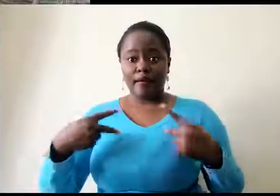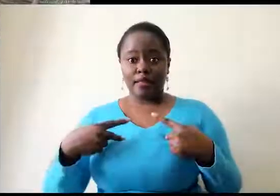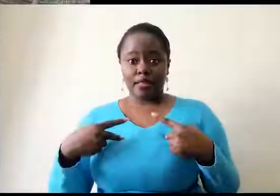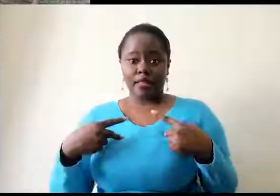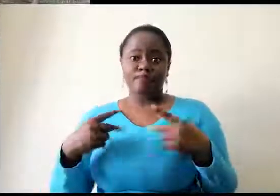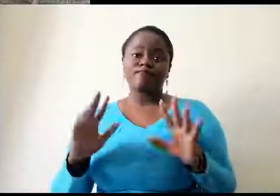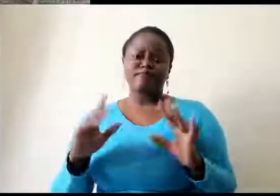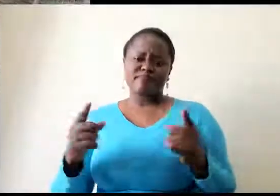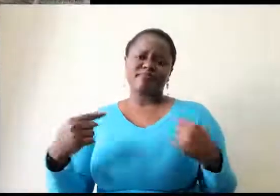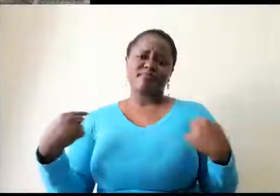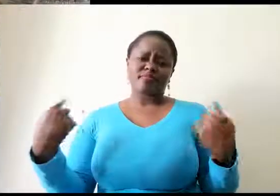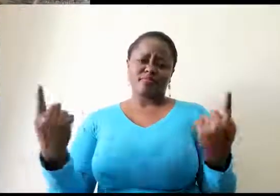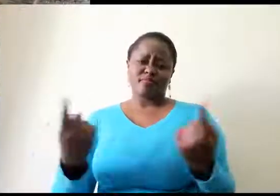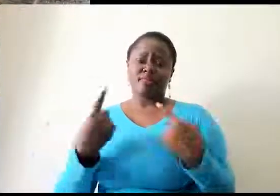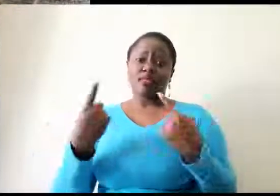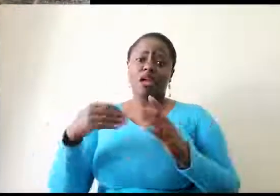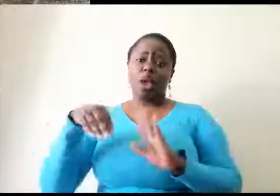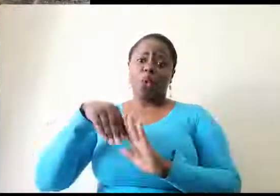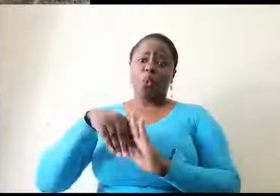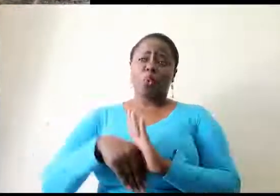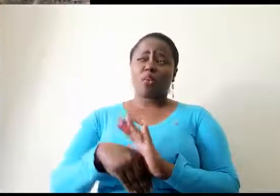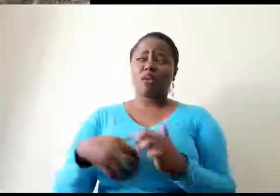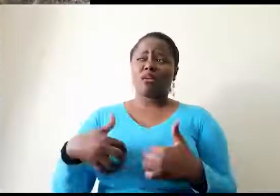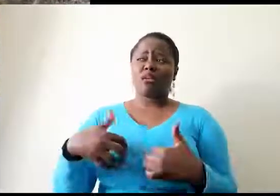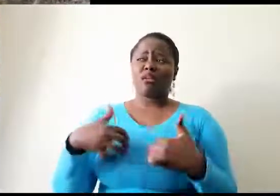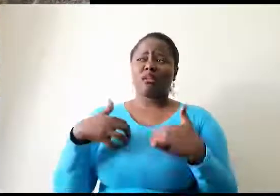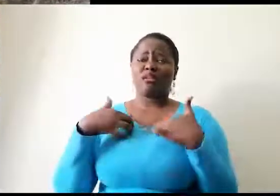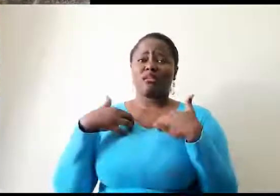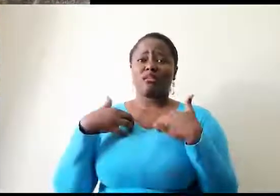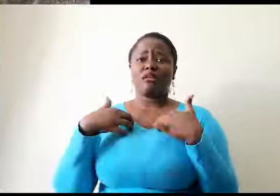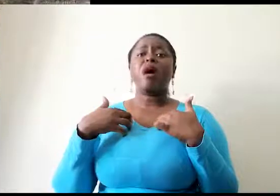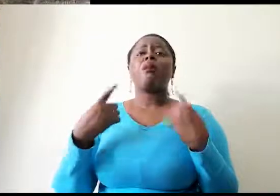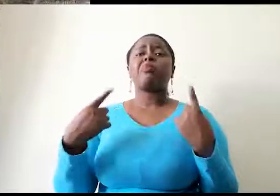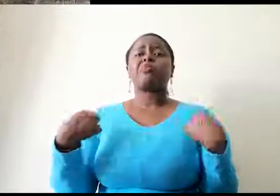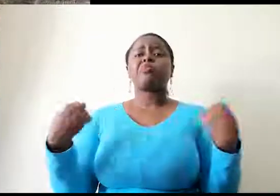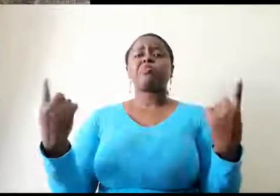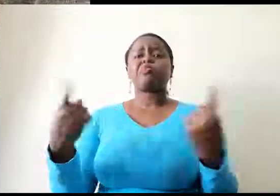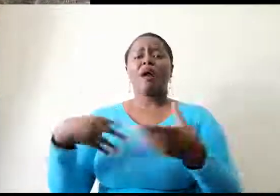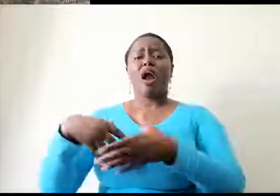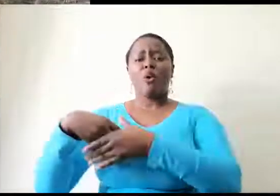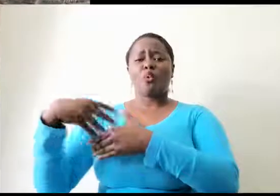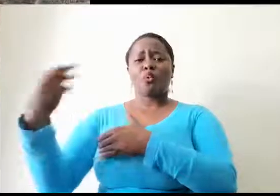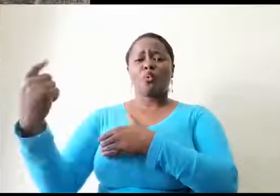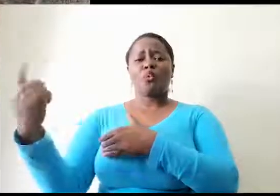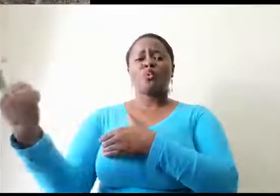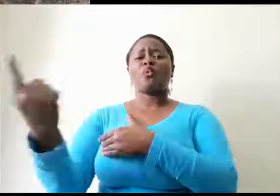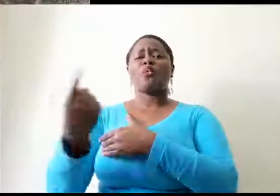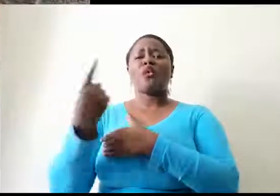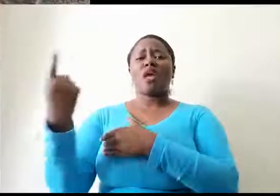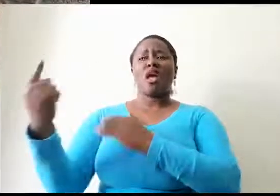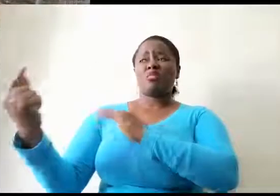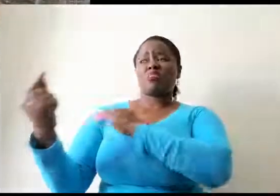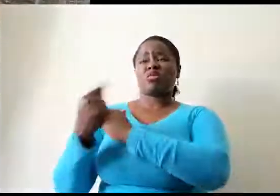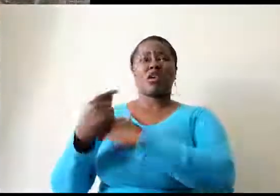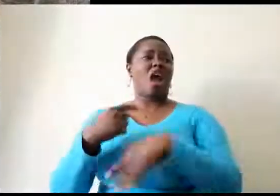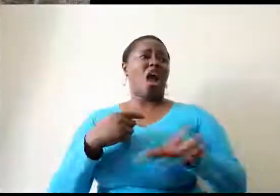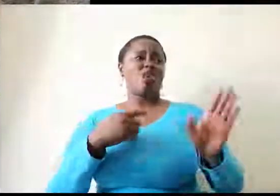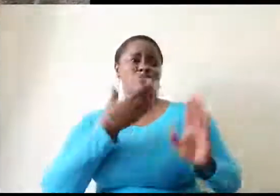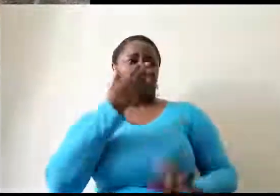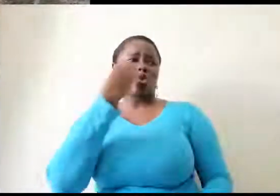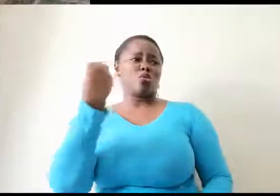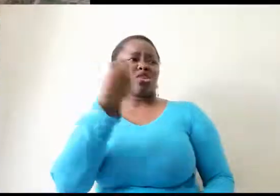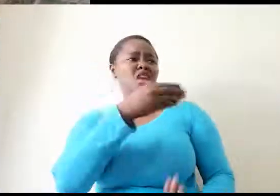vida. Regularmente el fracaso nos aterra por asuntos externos, por el juicio de los